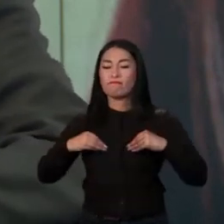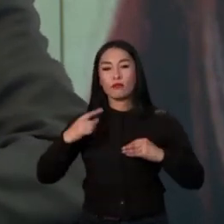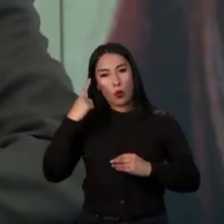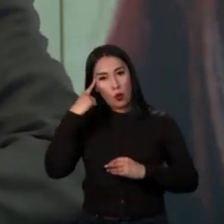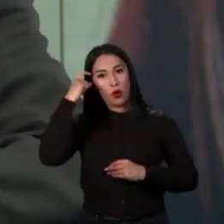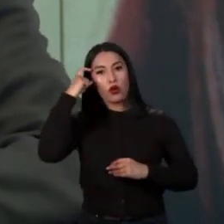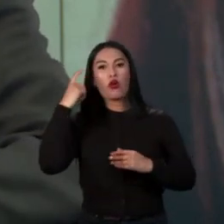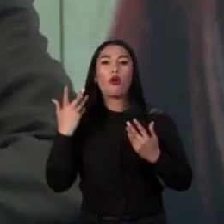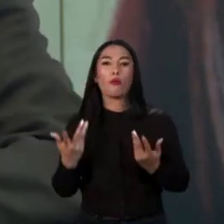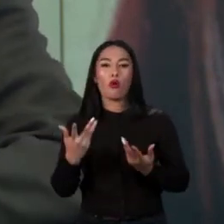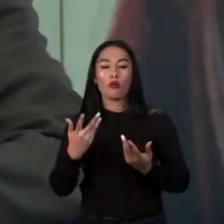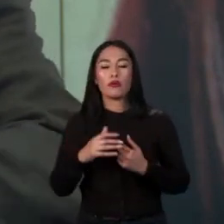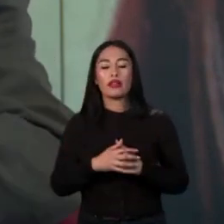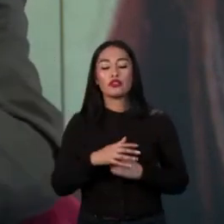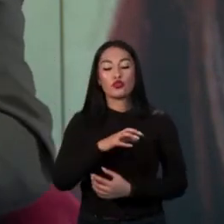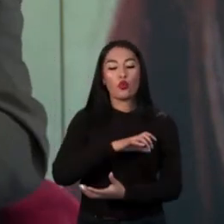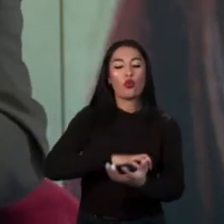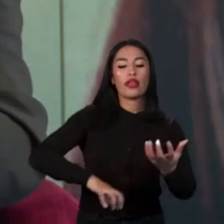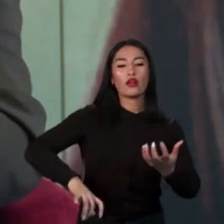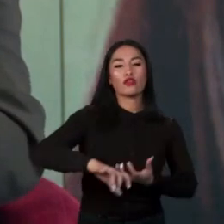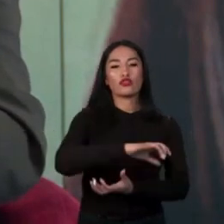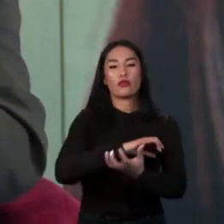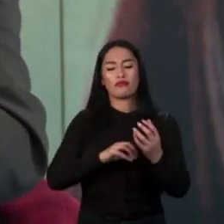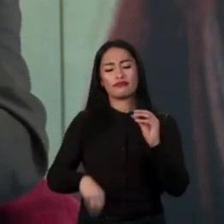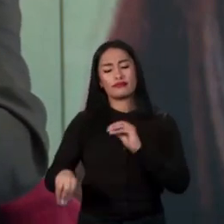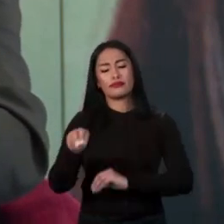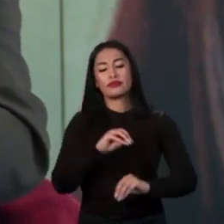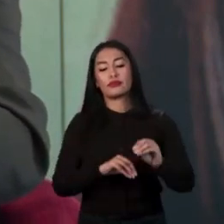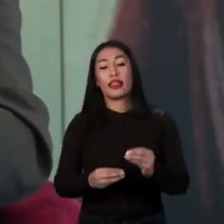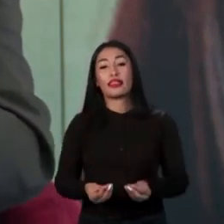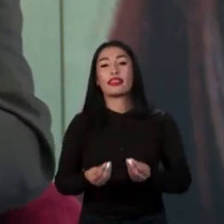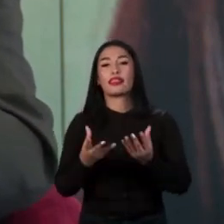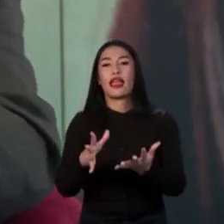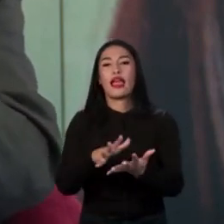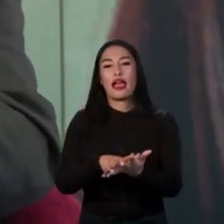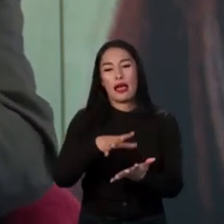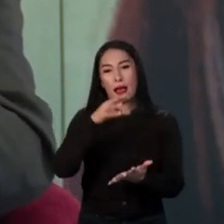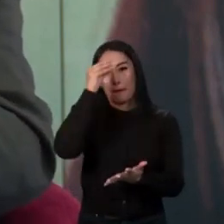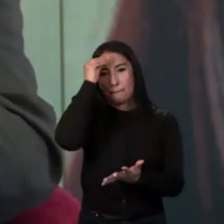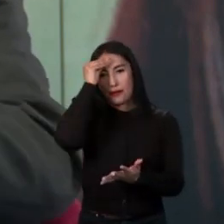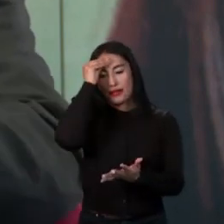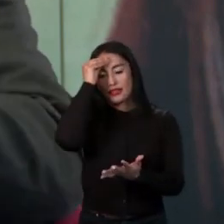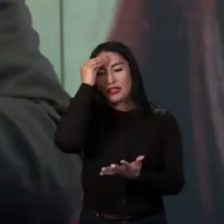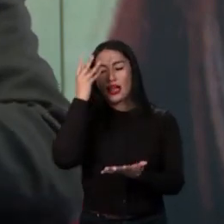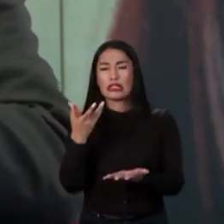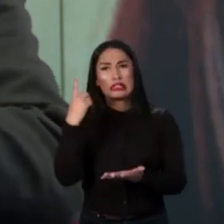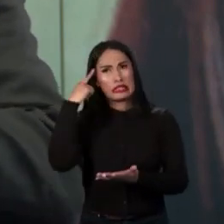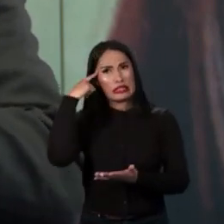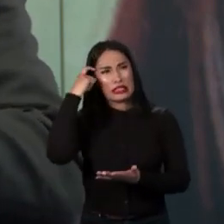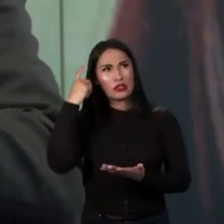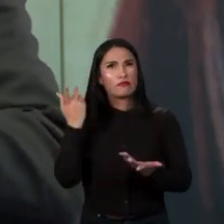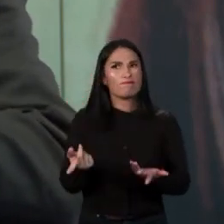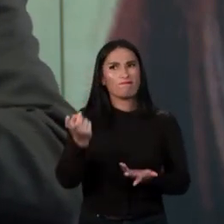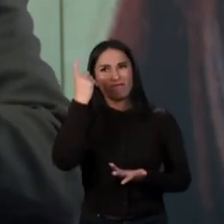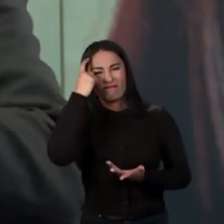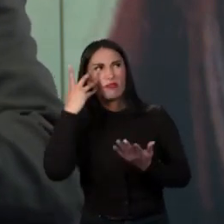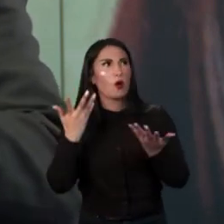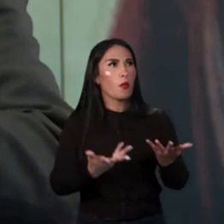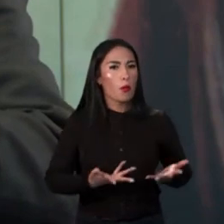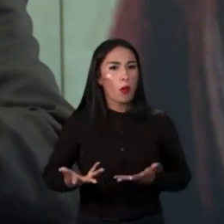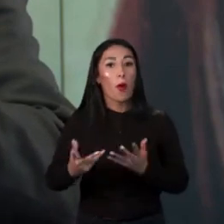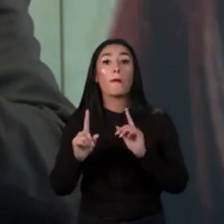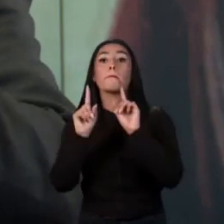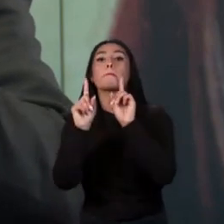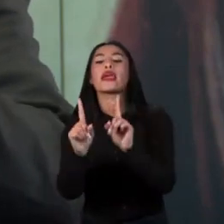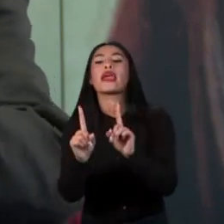un ecosistema de aprendizaje que nos ha propuesto nuevos retos intelectuales, pero sobre todo retos